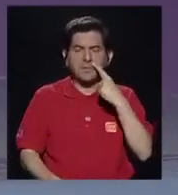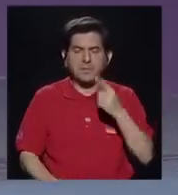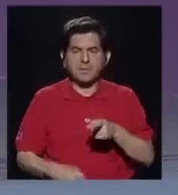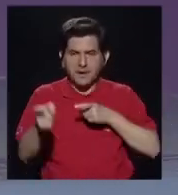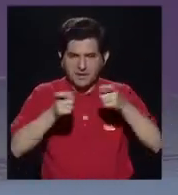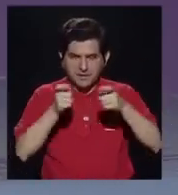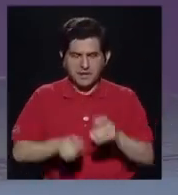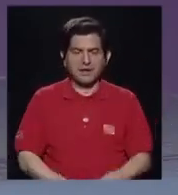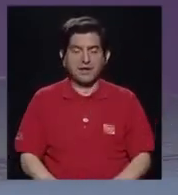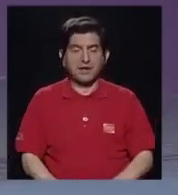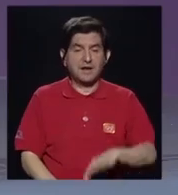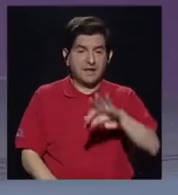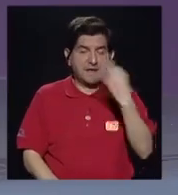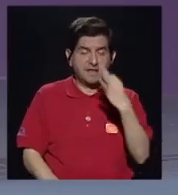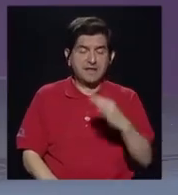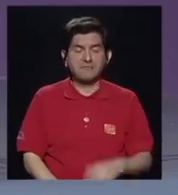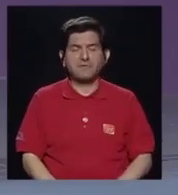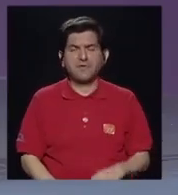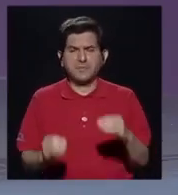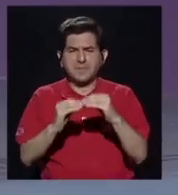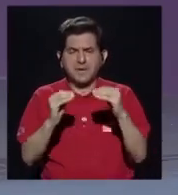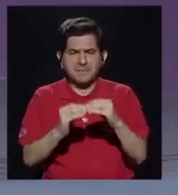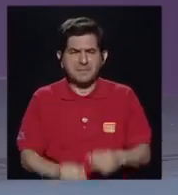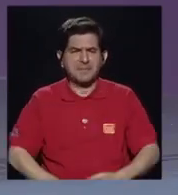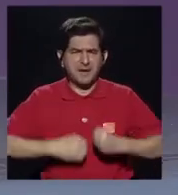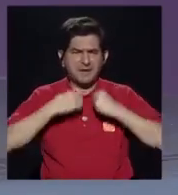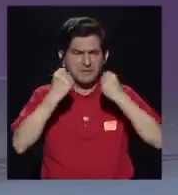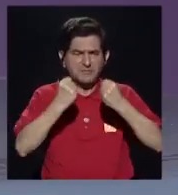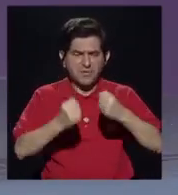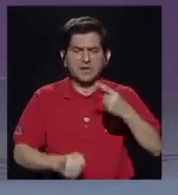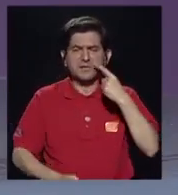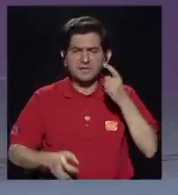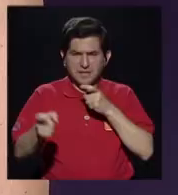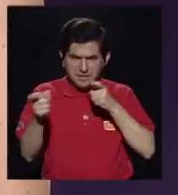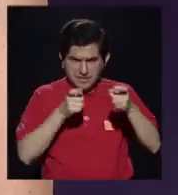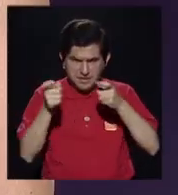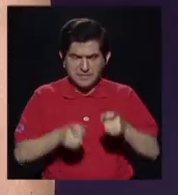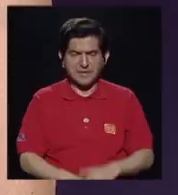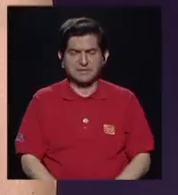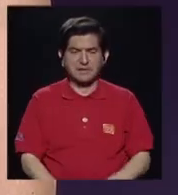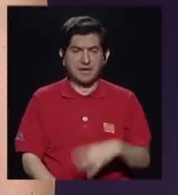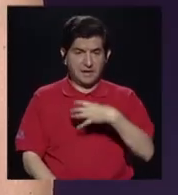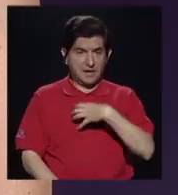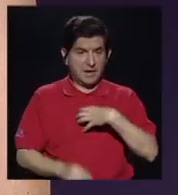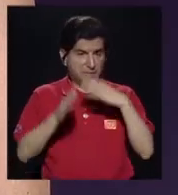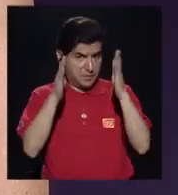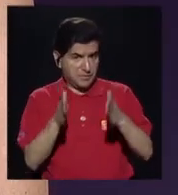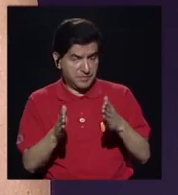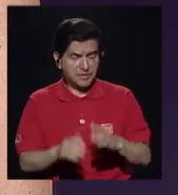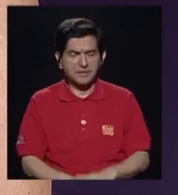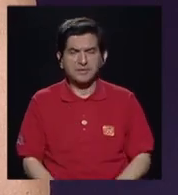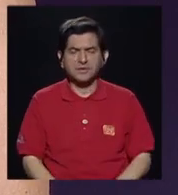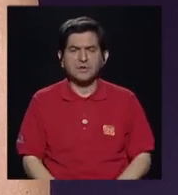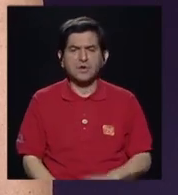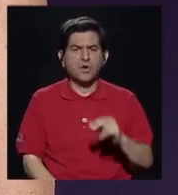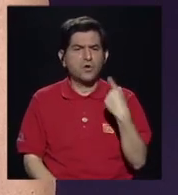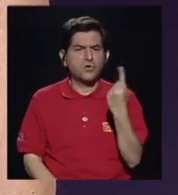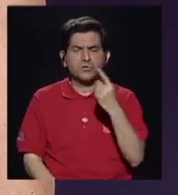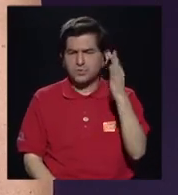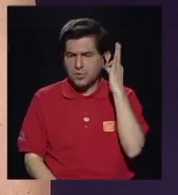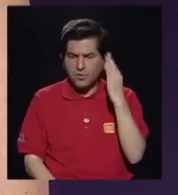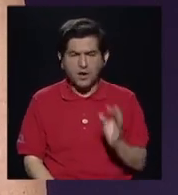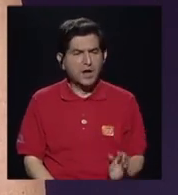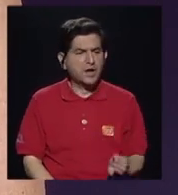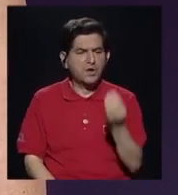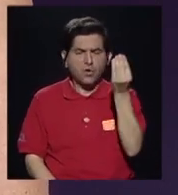dueñadetua extrema del patriarcado Claro ya no solamente de las mujeres sino también de los jóvenes de los niños